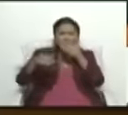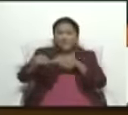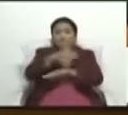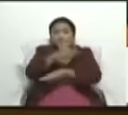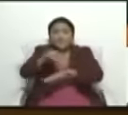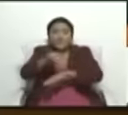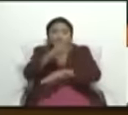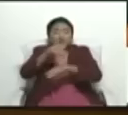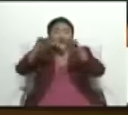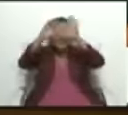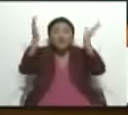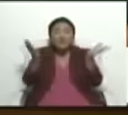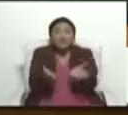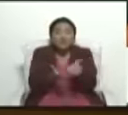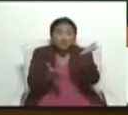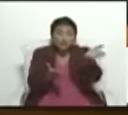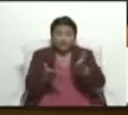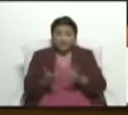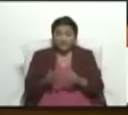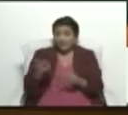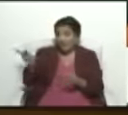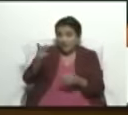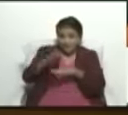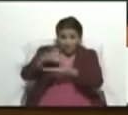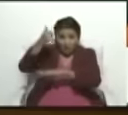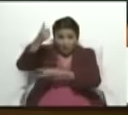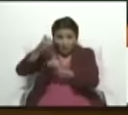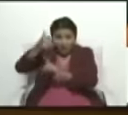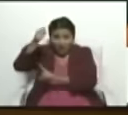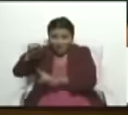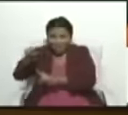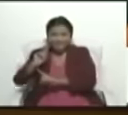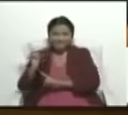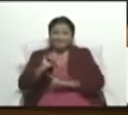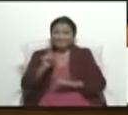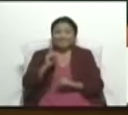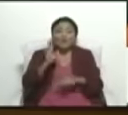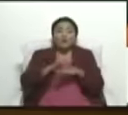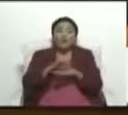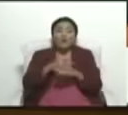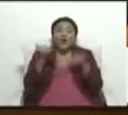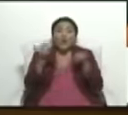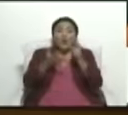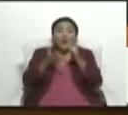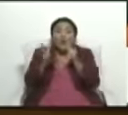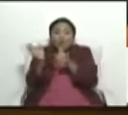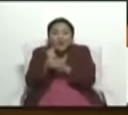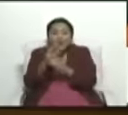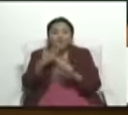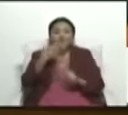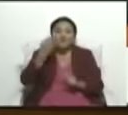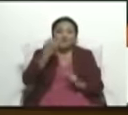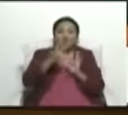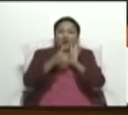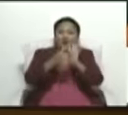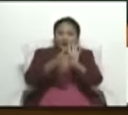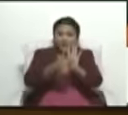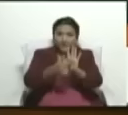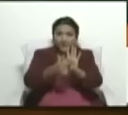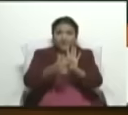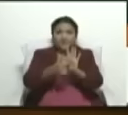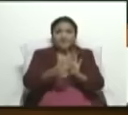enlodado. Pues no lo lograron. La verdad siempre vence. Y esa ha sido la